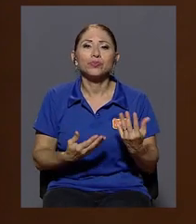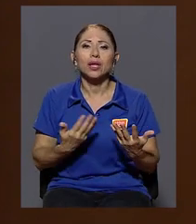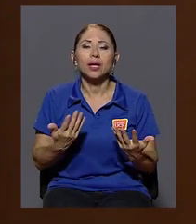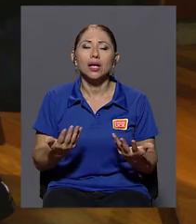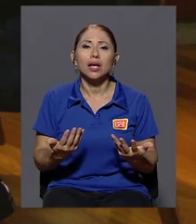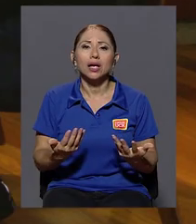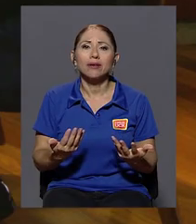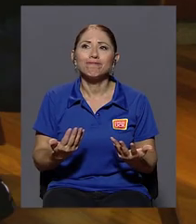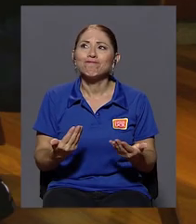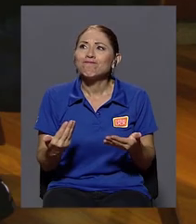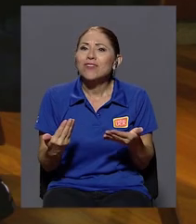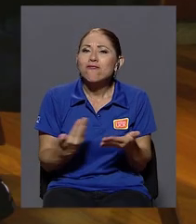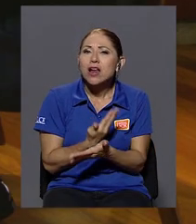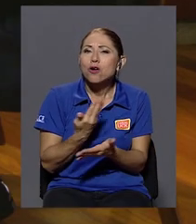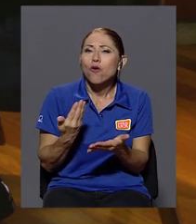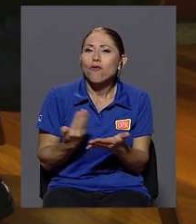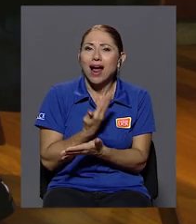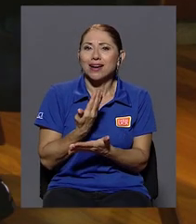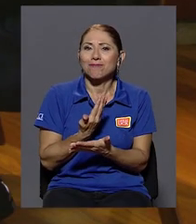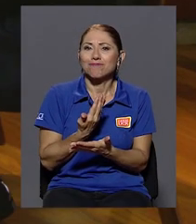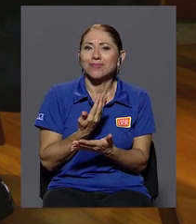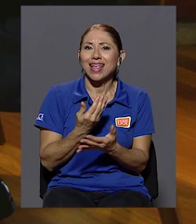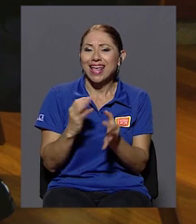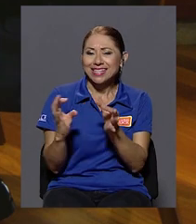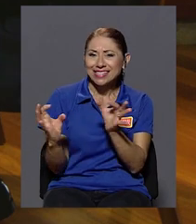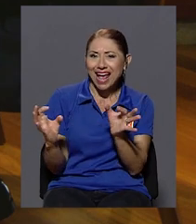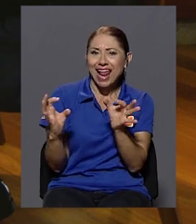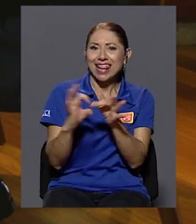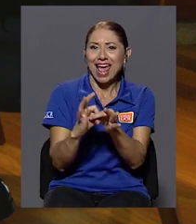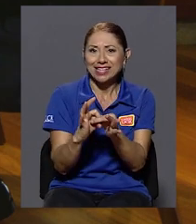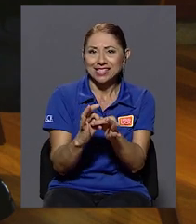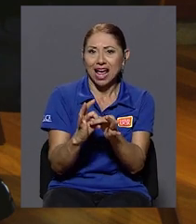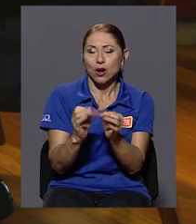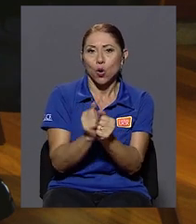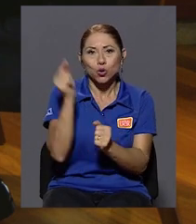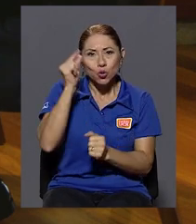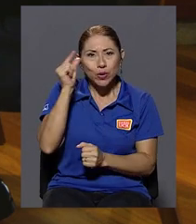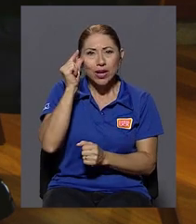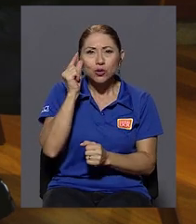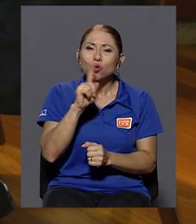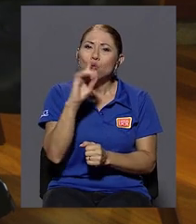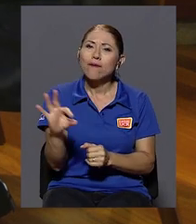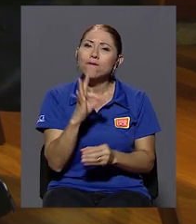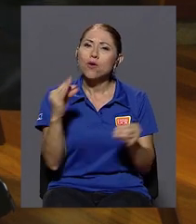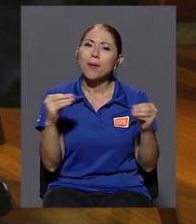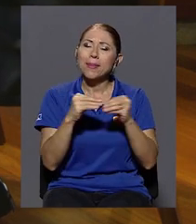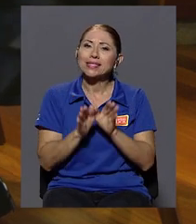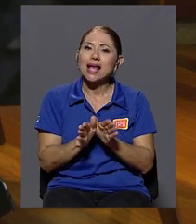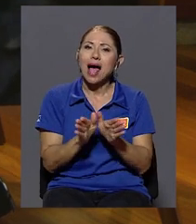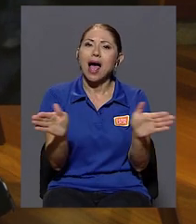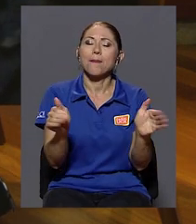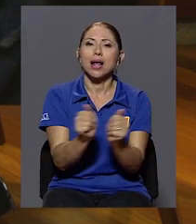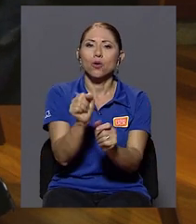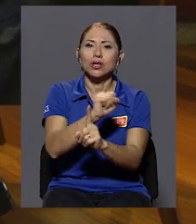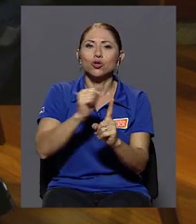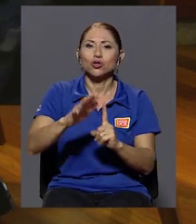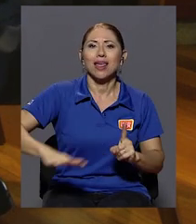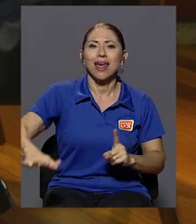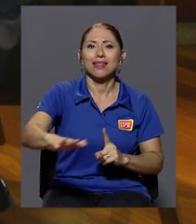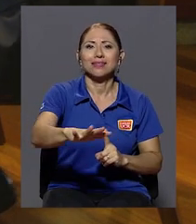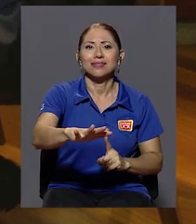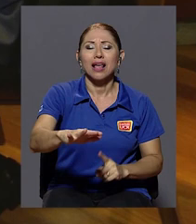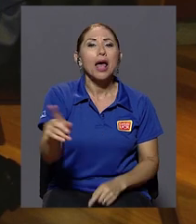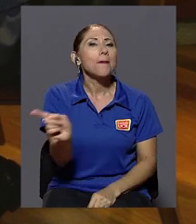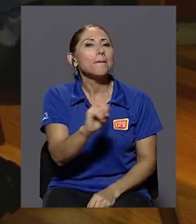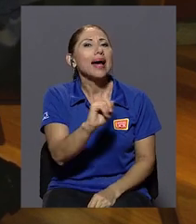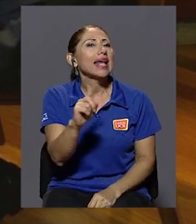sentido, renovar esa alianza de la cual tú hablas con los gobiernos, pero de una forma más amplia con las sociedades. Para que no vayan